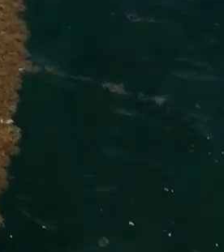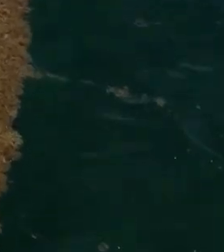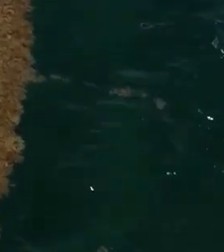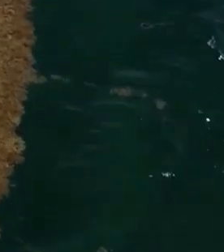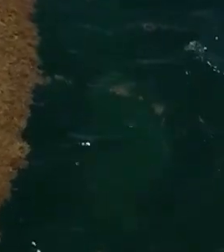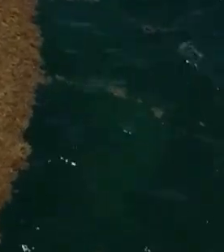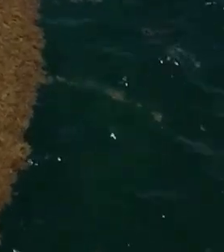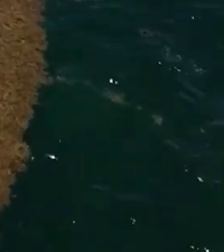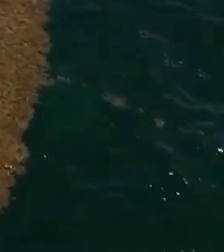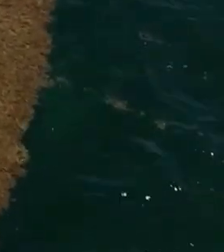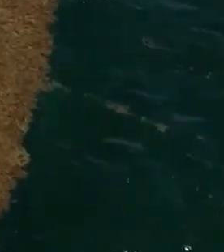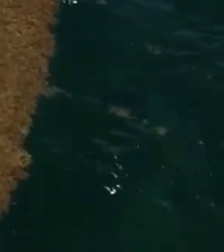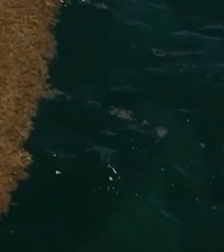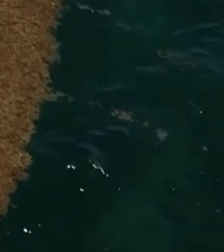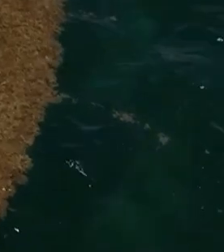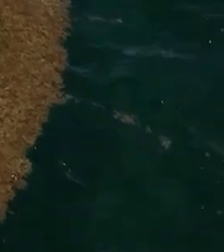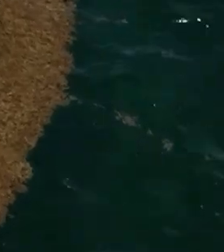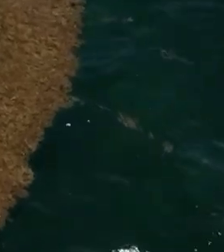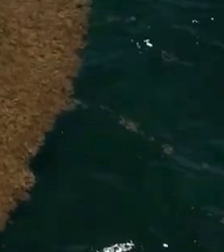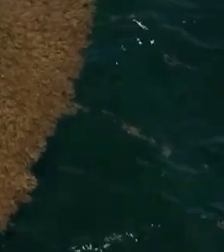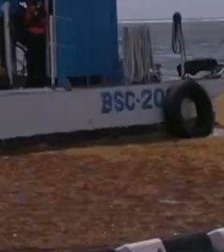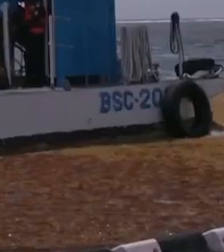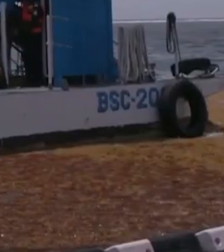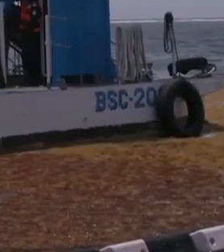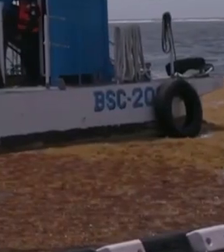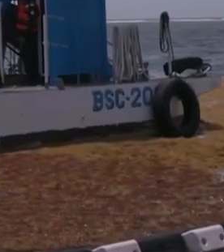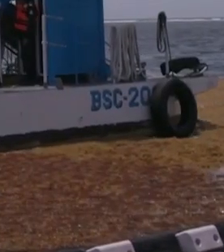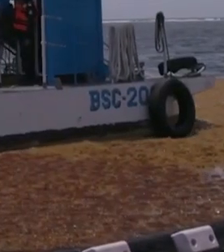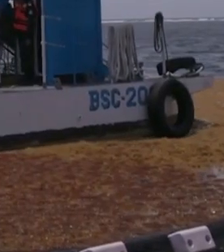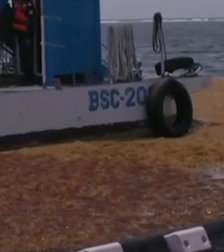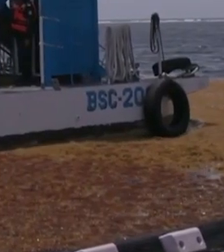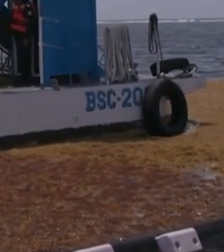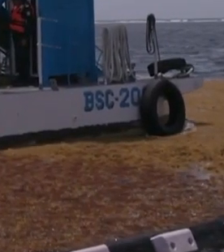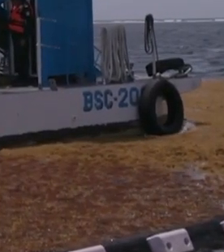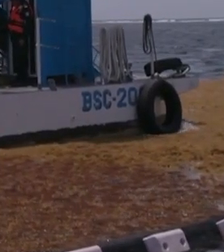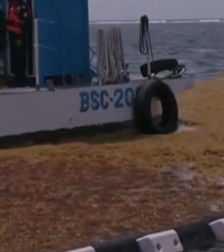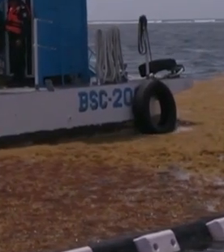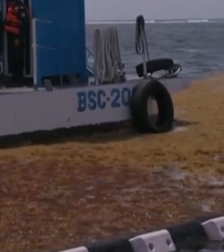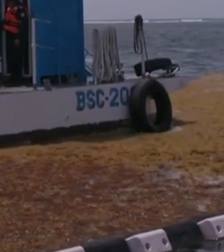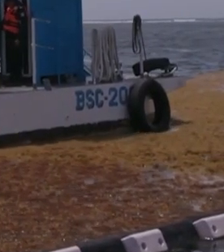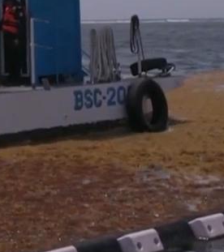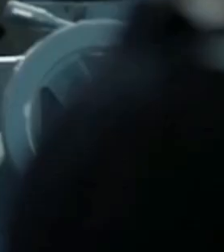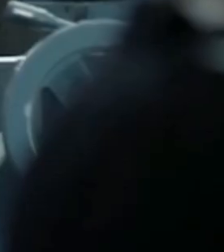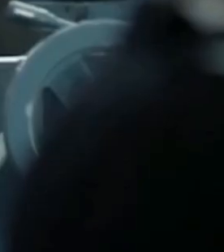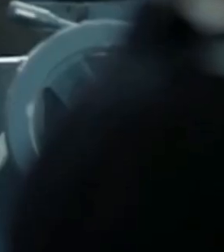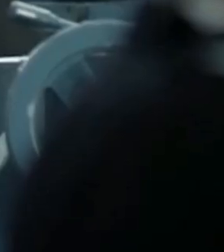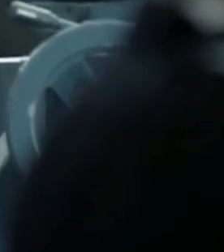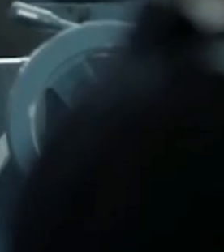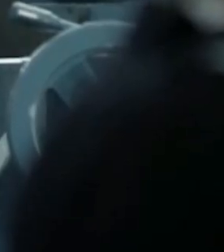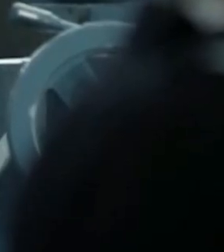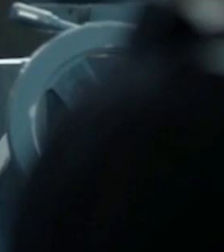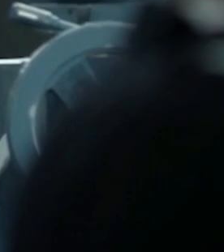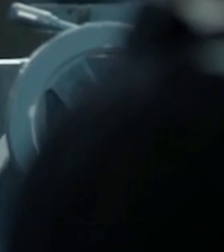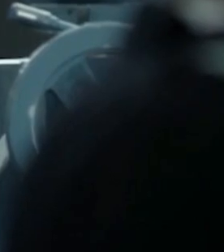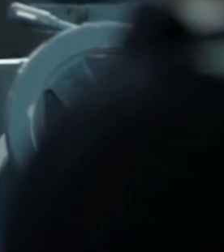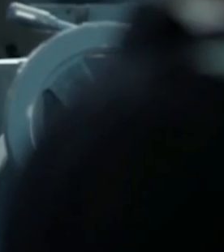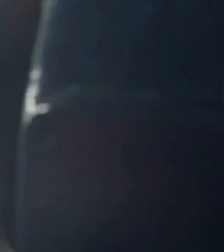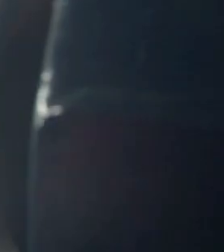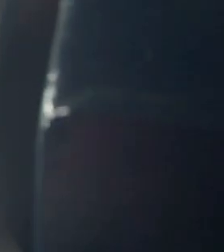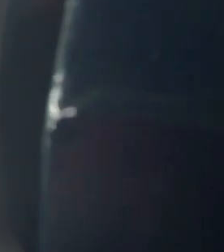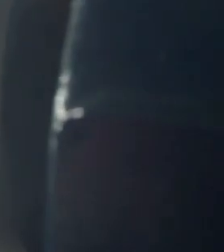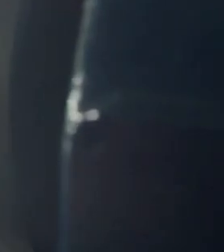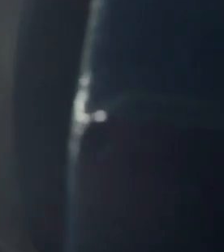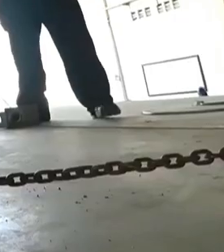una flota autosuficiente del Estado mexicano para la recolección del sargazo. Gracias a ello, en